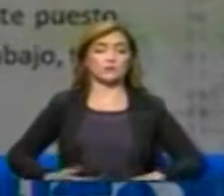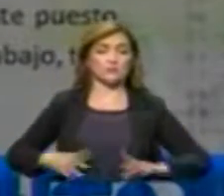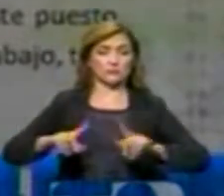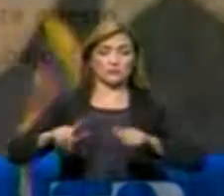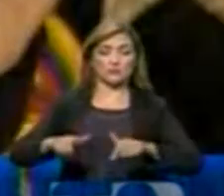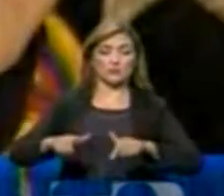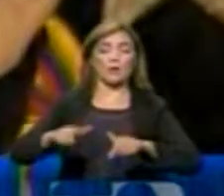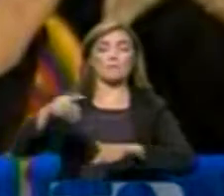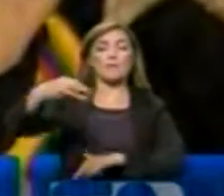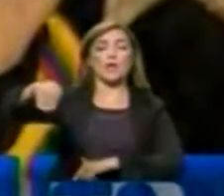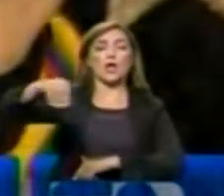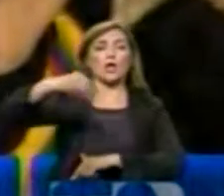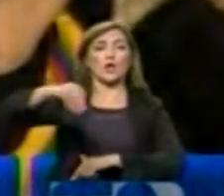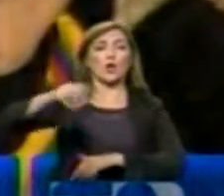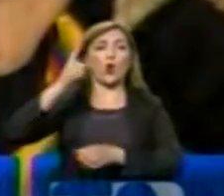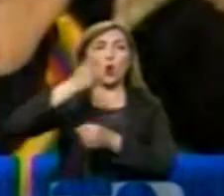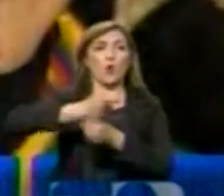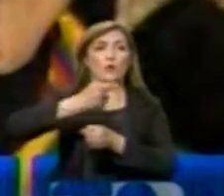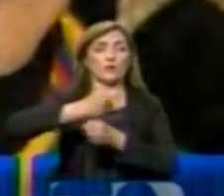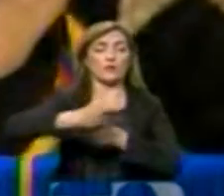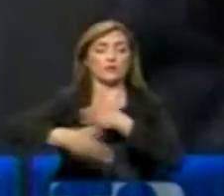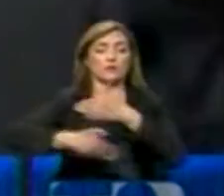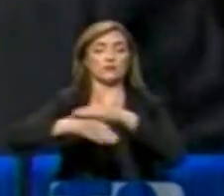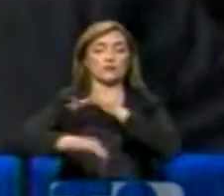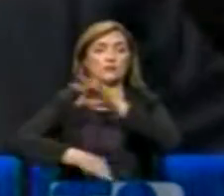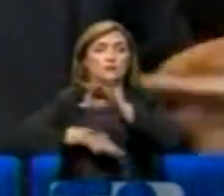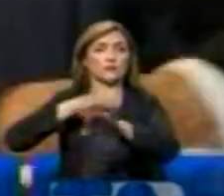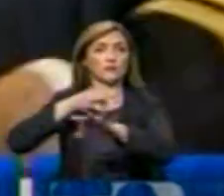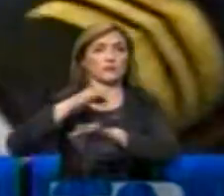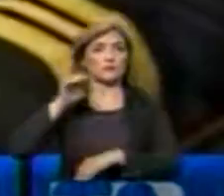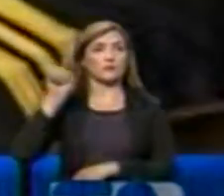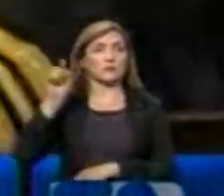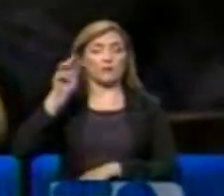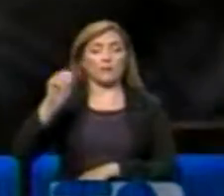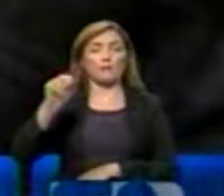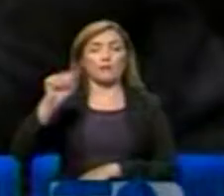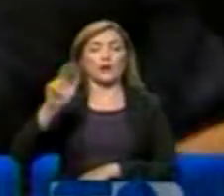designó este miércoles por decreto ejecutivo a José Gabriel Martínez